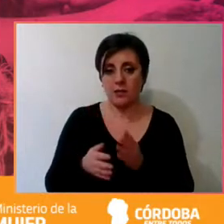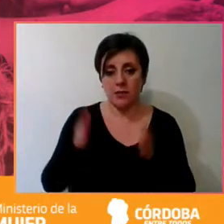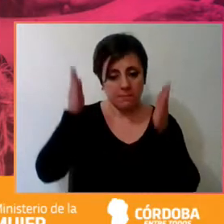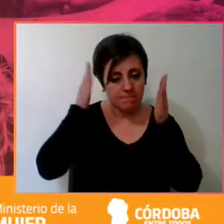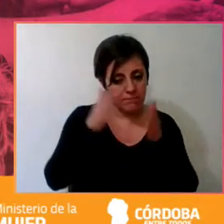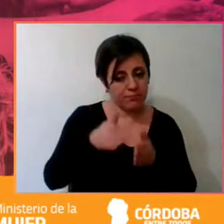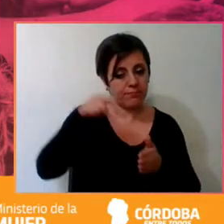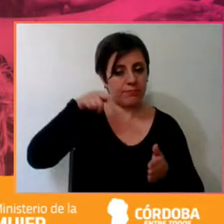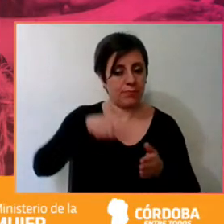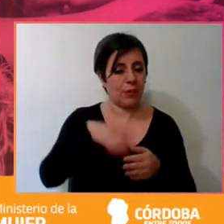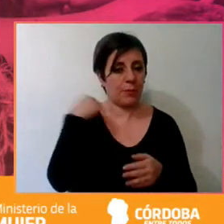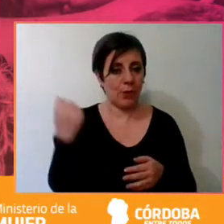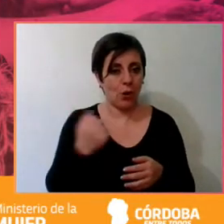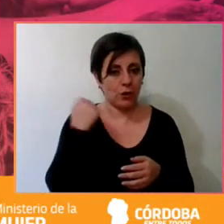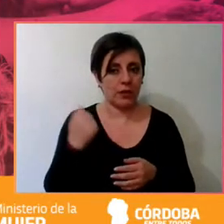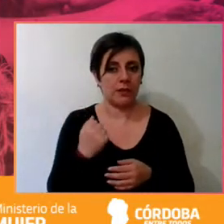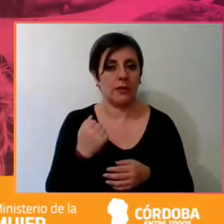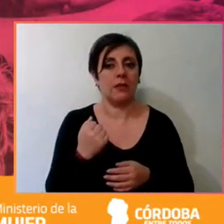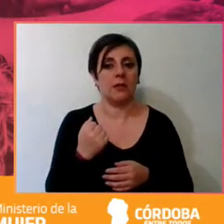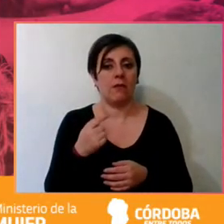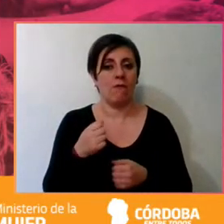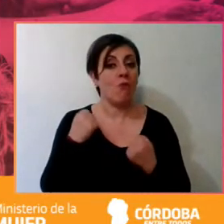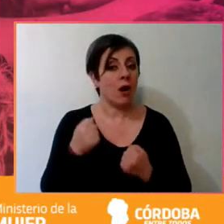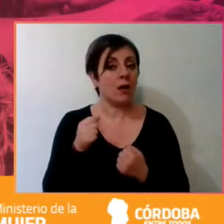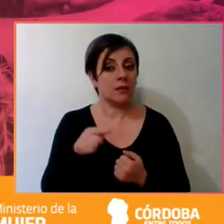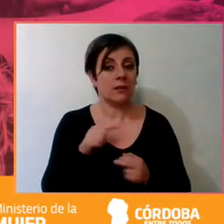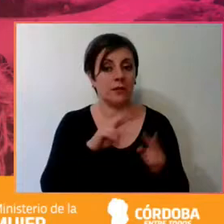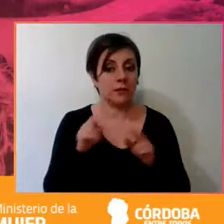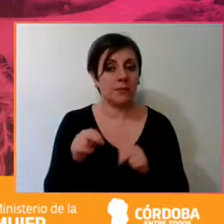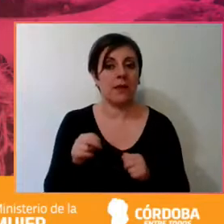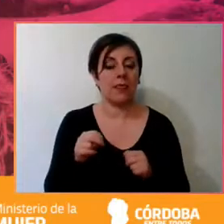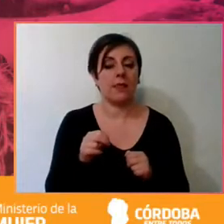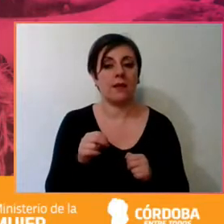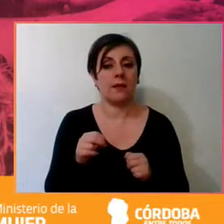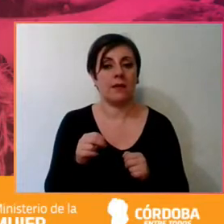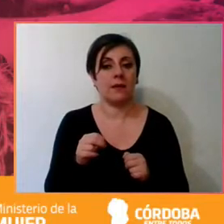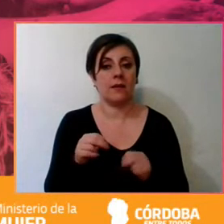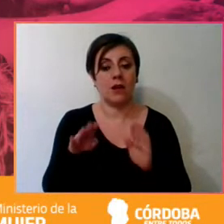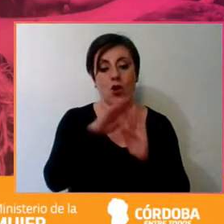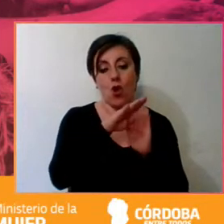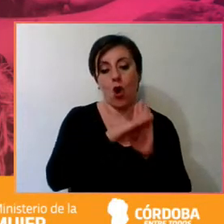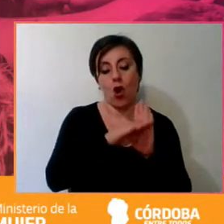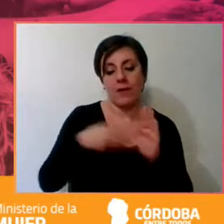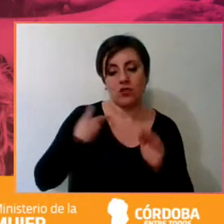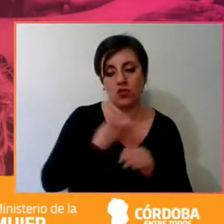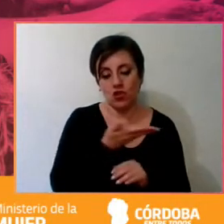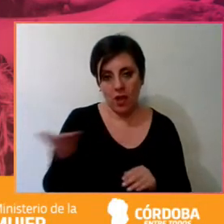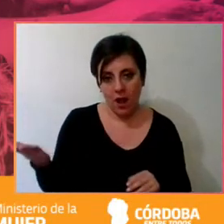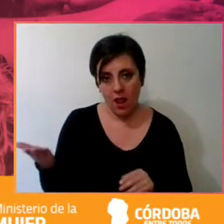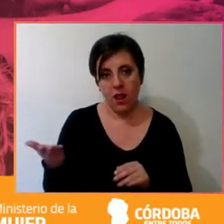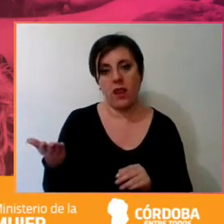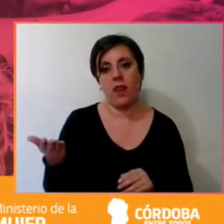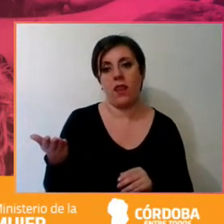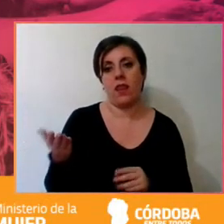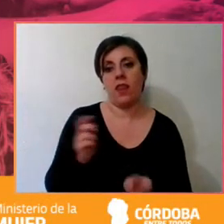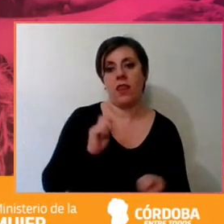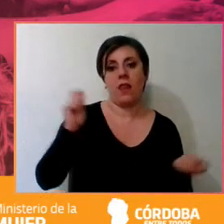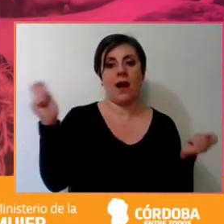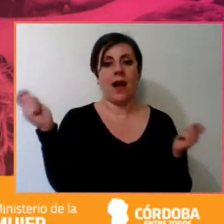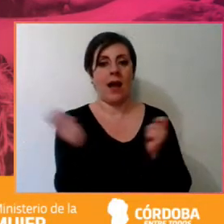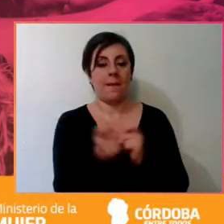muy importante y muy fuerte en materia de normas sociales, de avanzar en cambio de